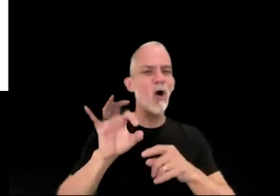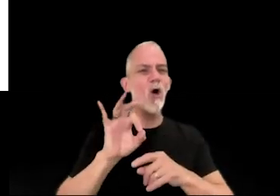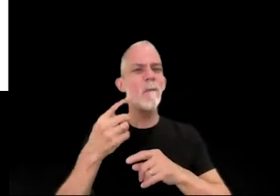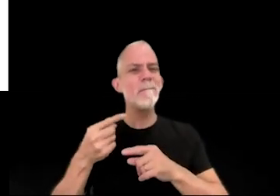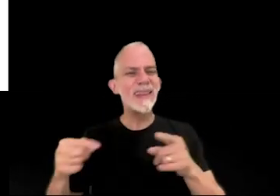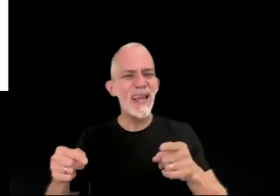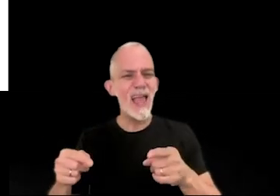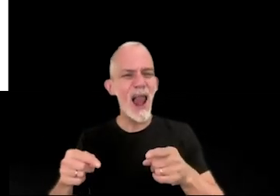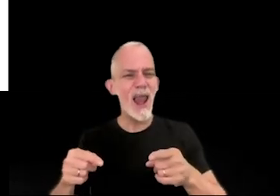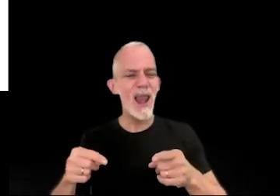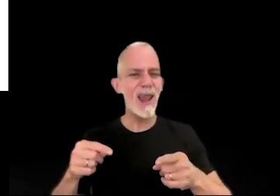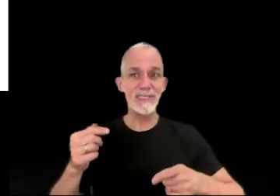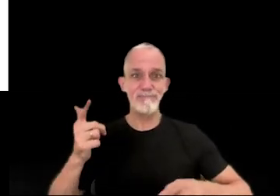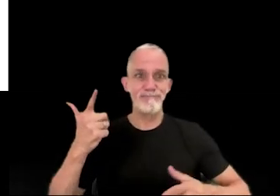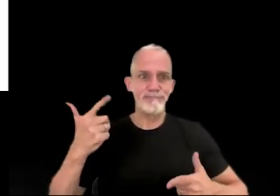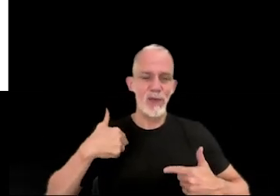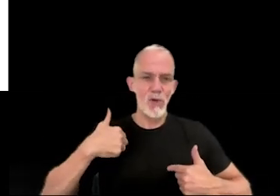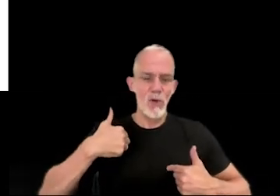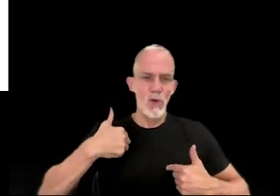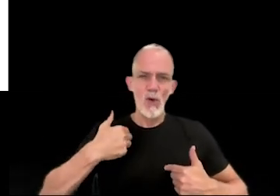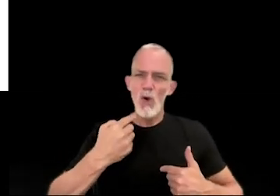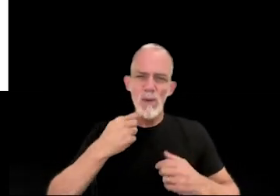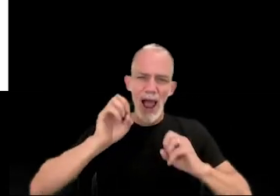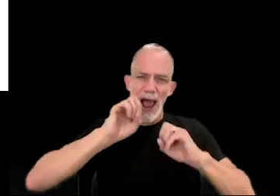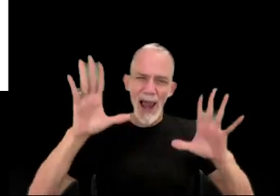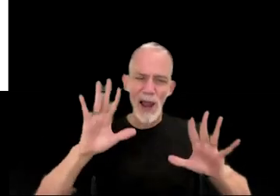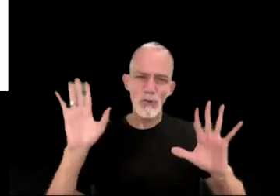cuestiones han quedado para definición.